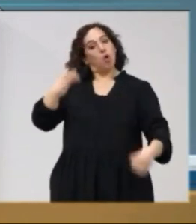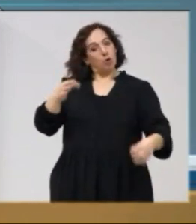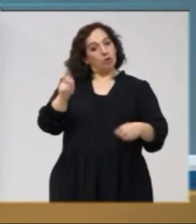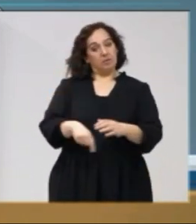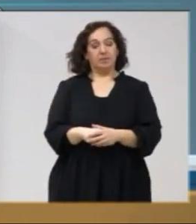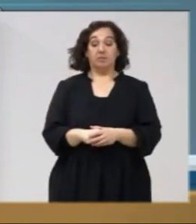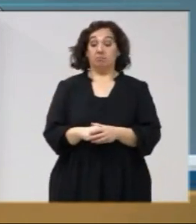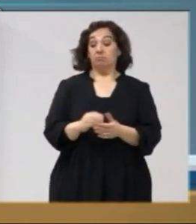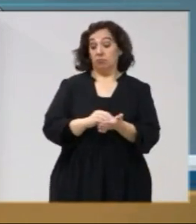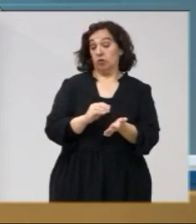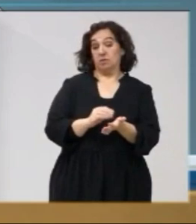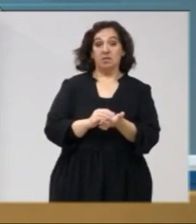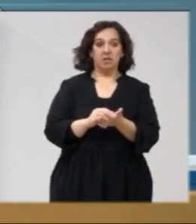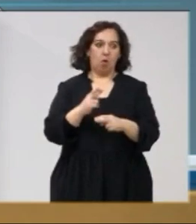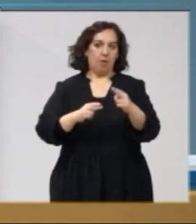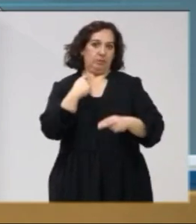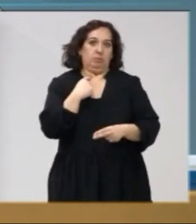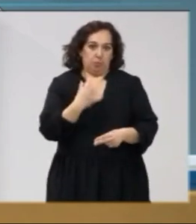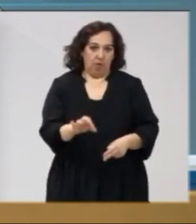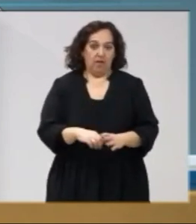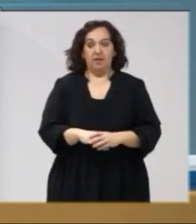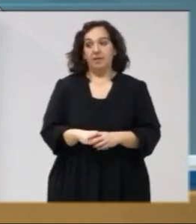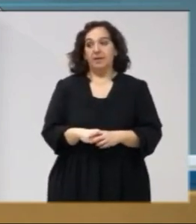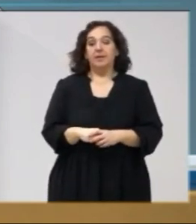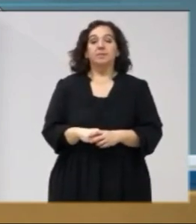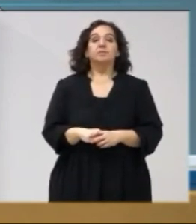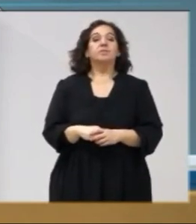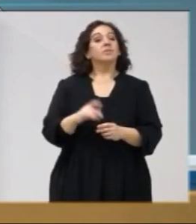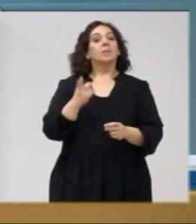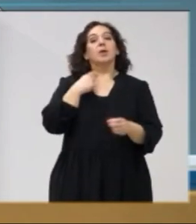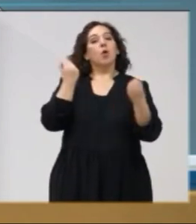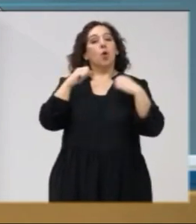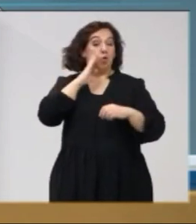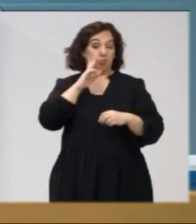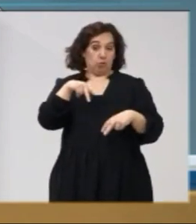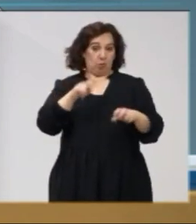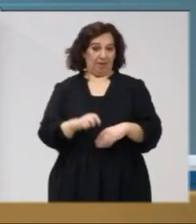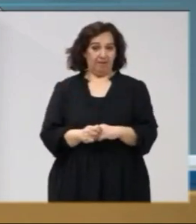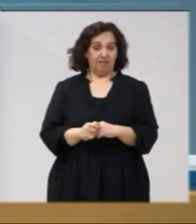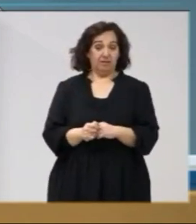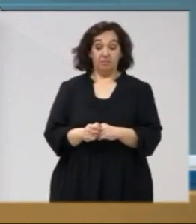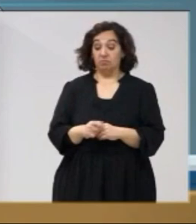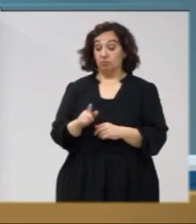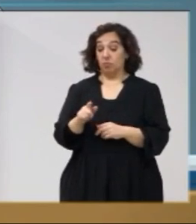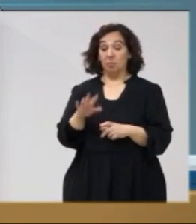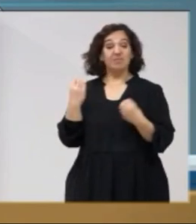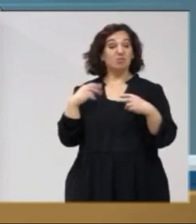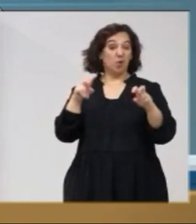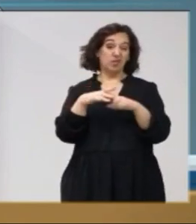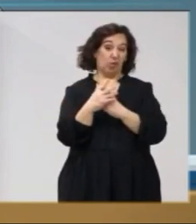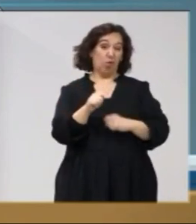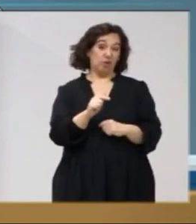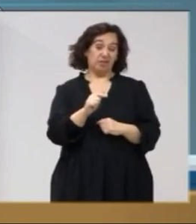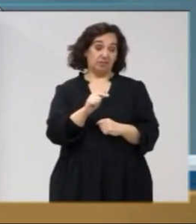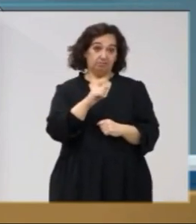veces incluso perdiendo las obras, pero sin llegar a prácticas corruptas. Porque en estas historias, no lo